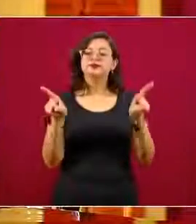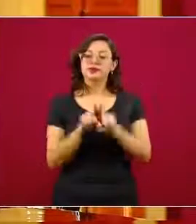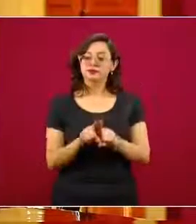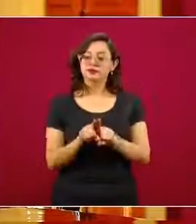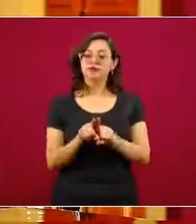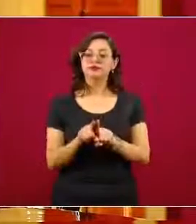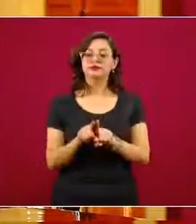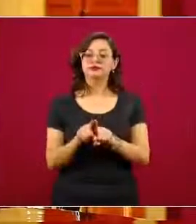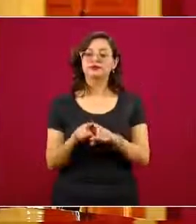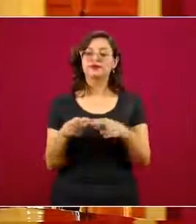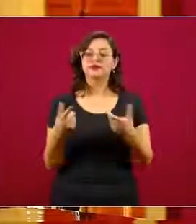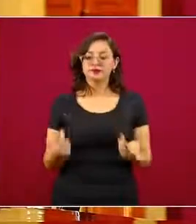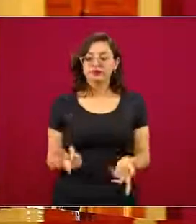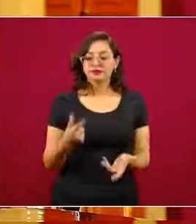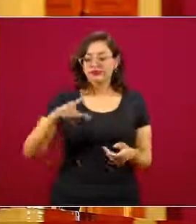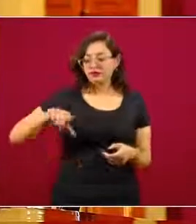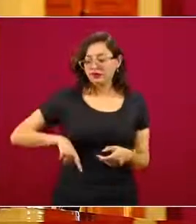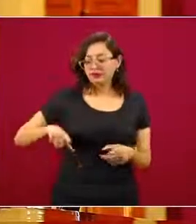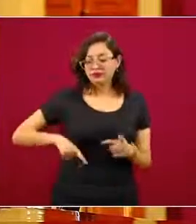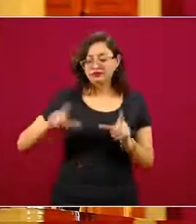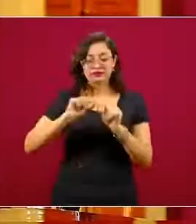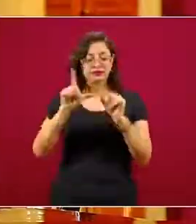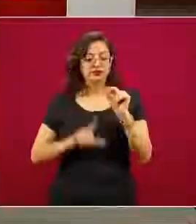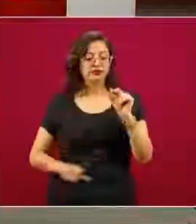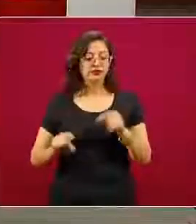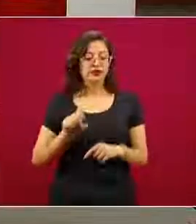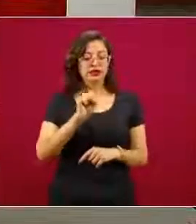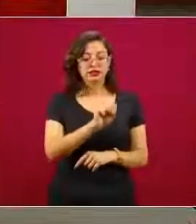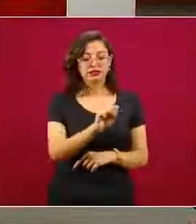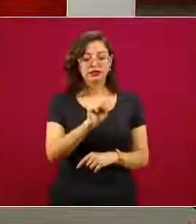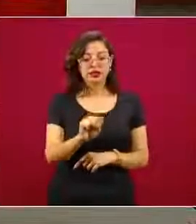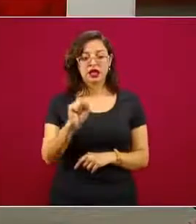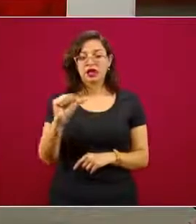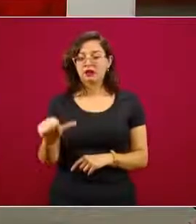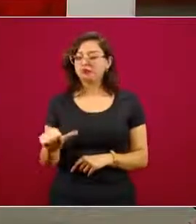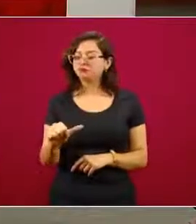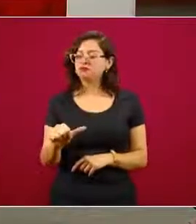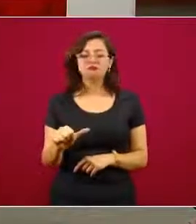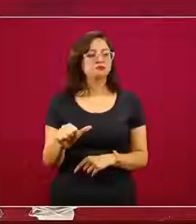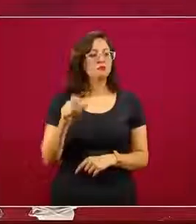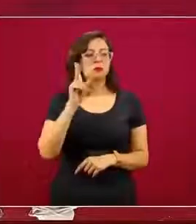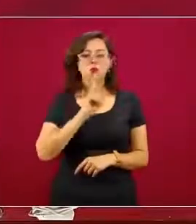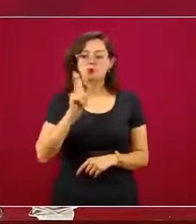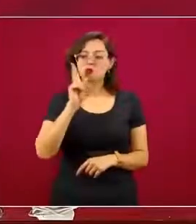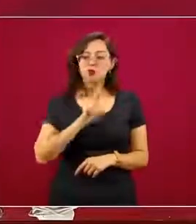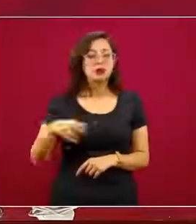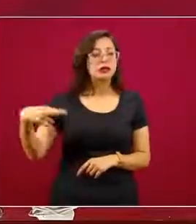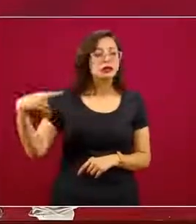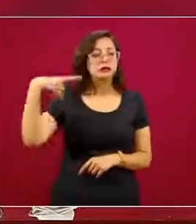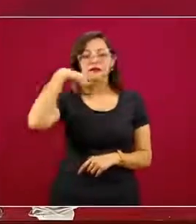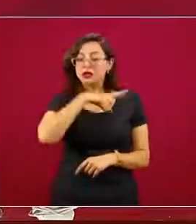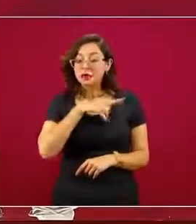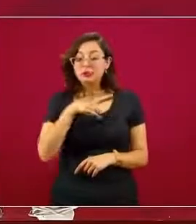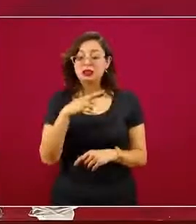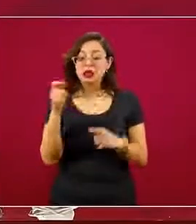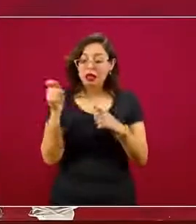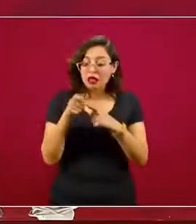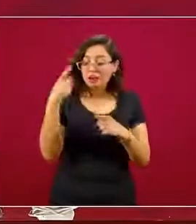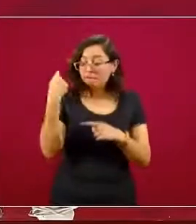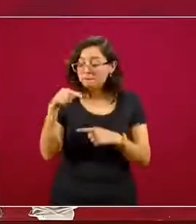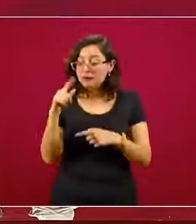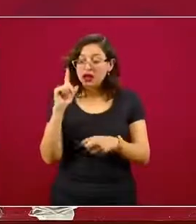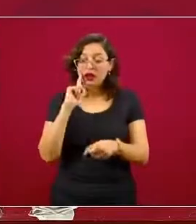amparo por el que decimos el Gobierno de México, la Secretaría de Salud, no recomienda el uso de pruebas rápidas como mecanismo de